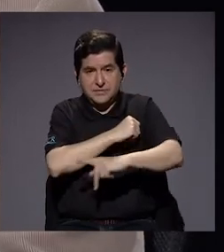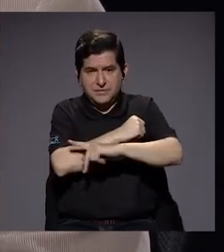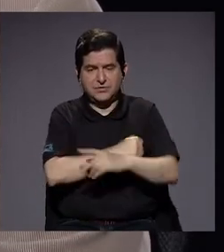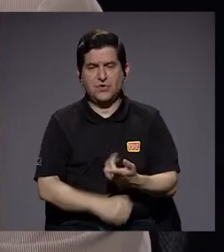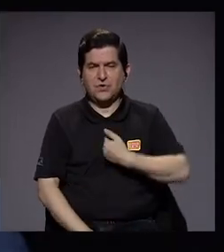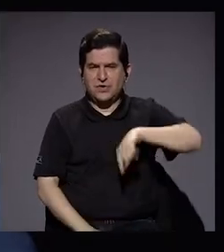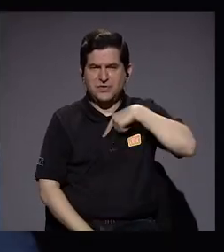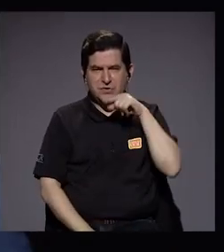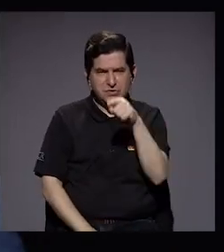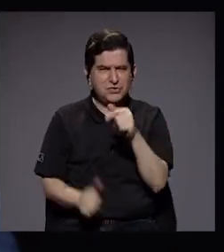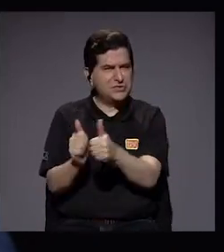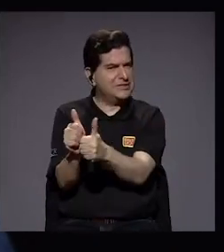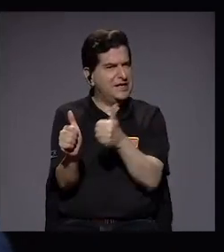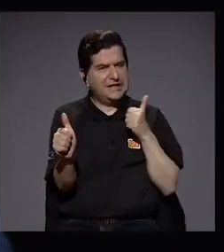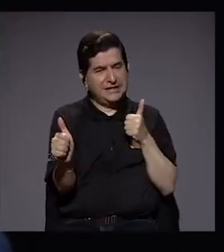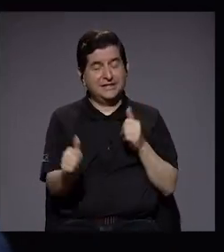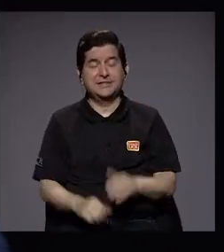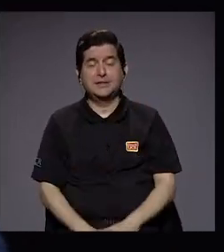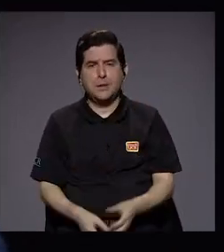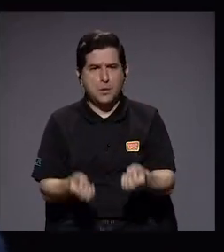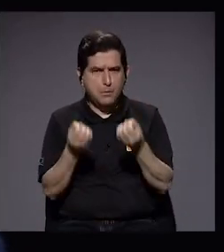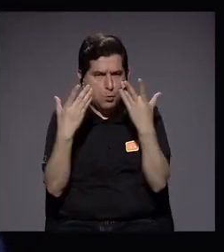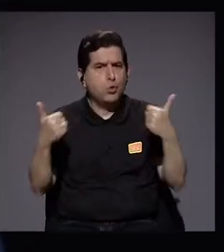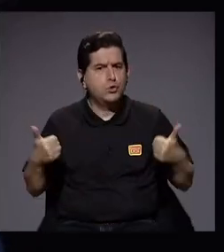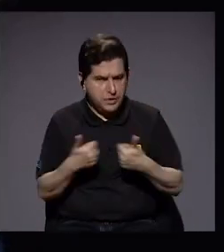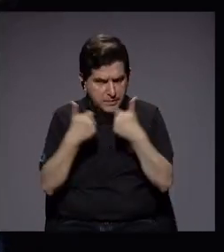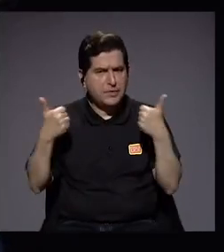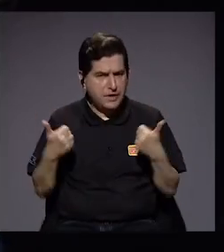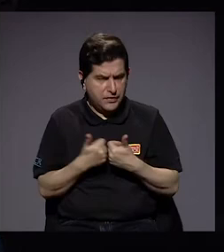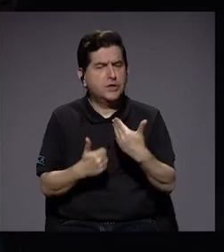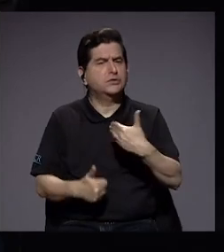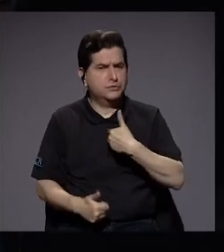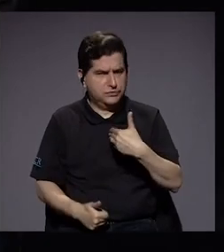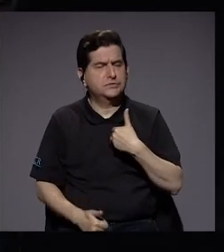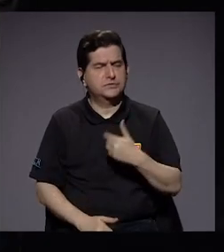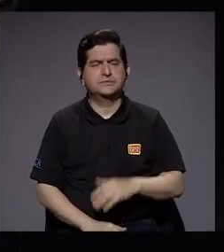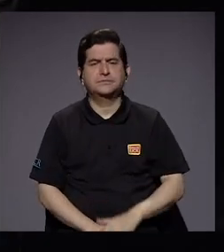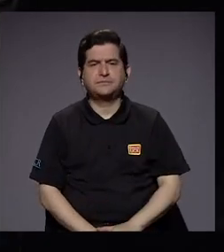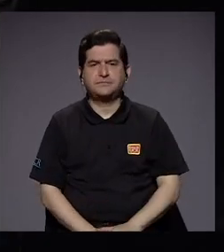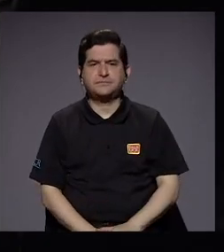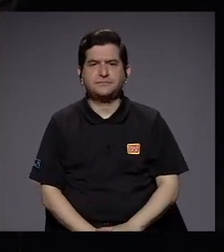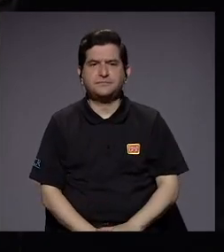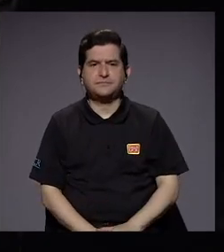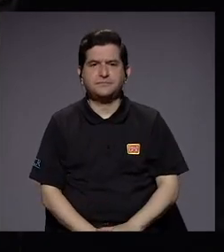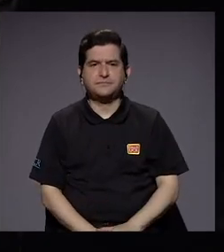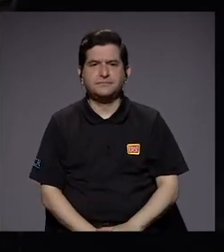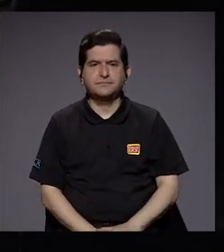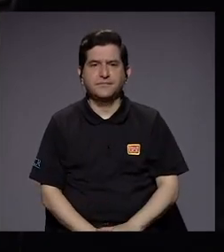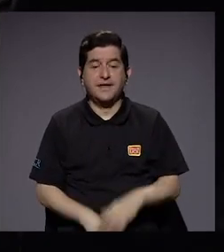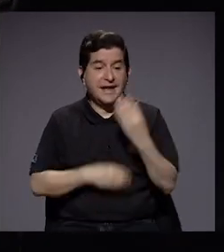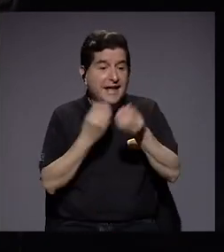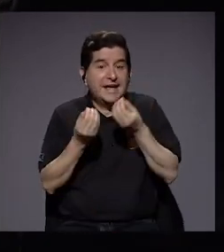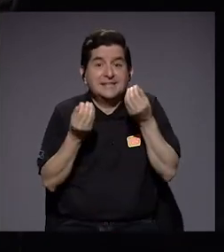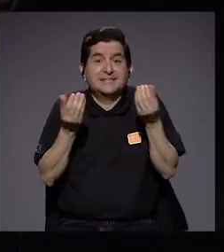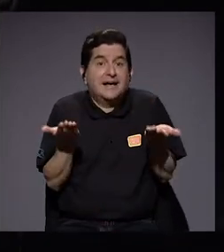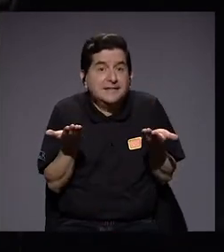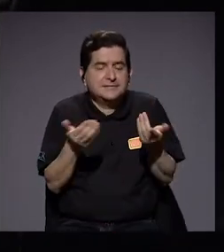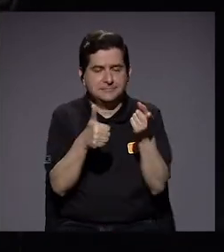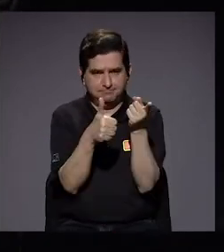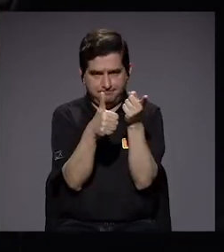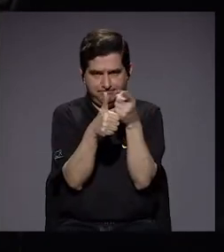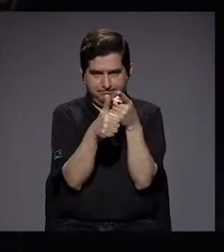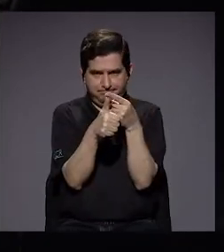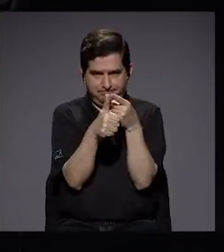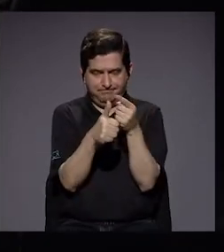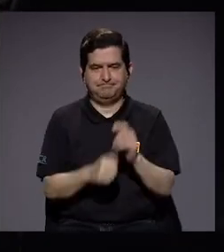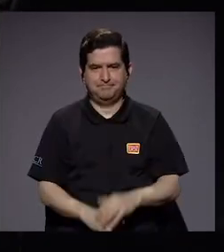que reconocer que estamos quedados ahí, don Edwin. Bueno, hay muchísimos retos, hay muchísimos retos definitivamente. Y entonces, bueno, ¿qué es lo que hay que hacer?